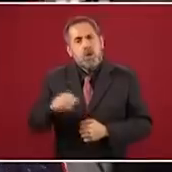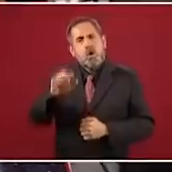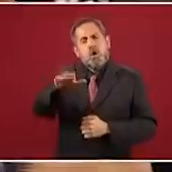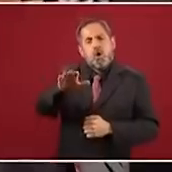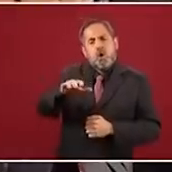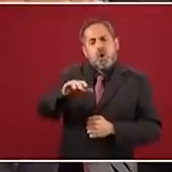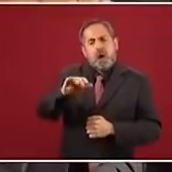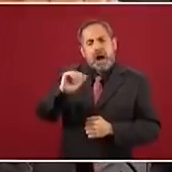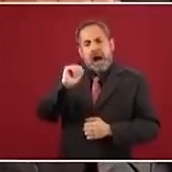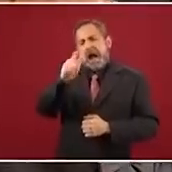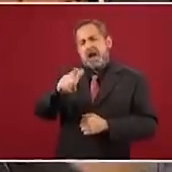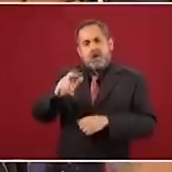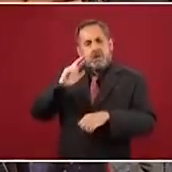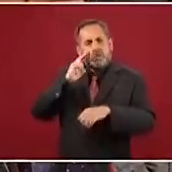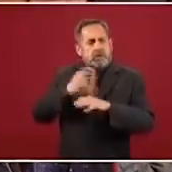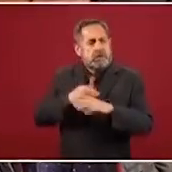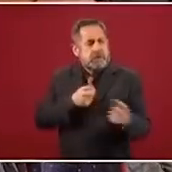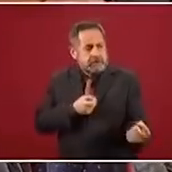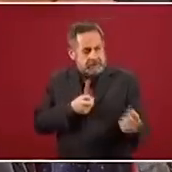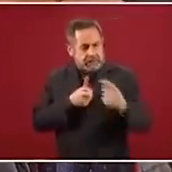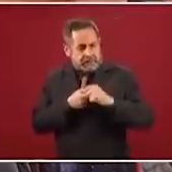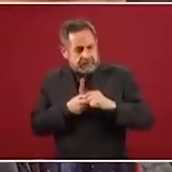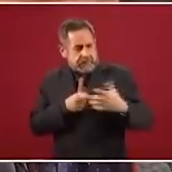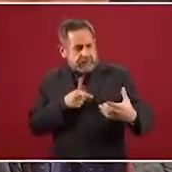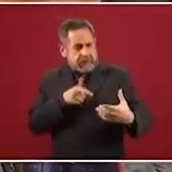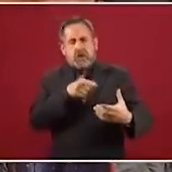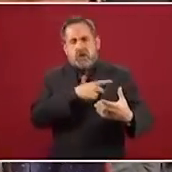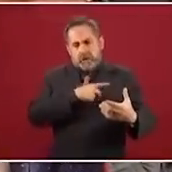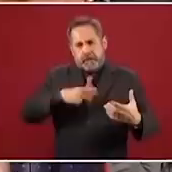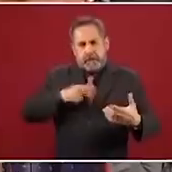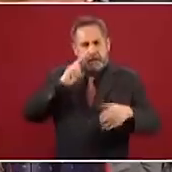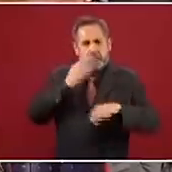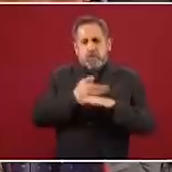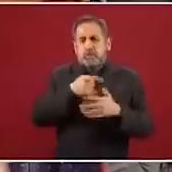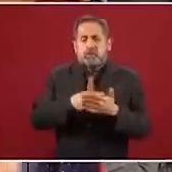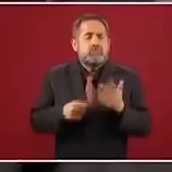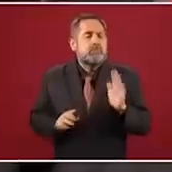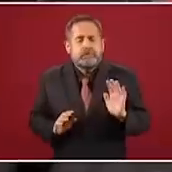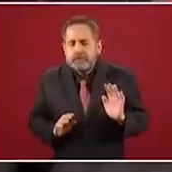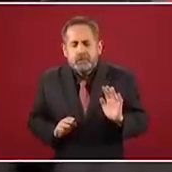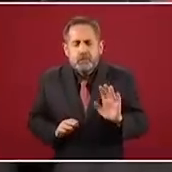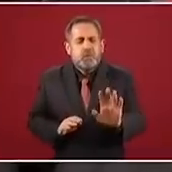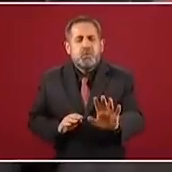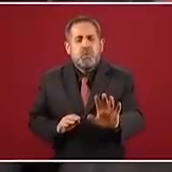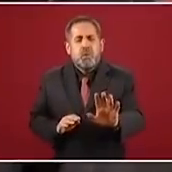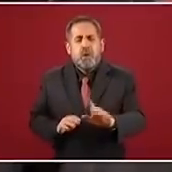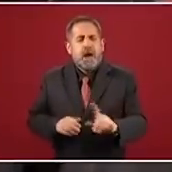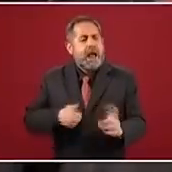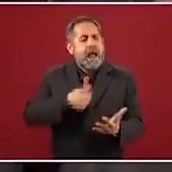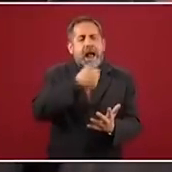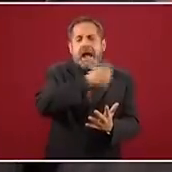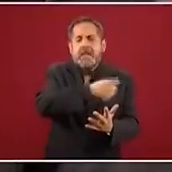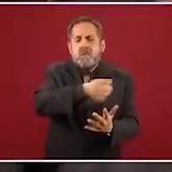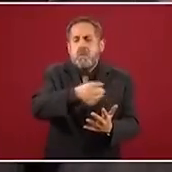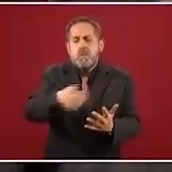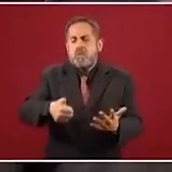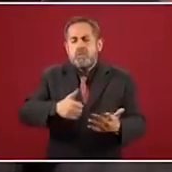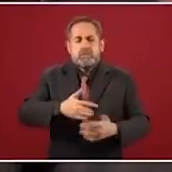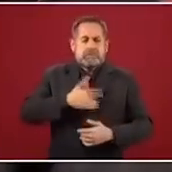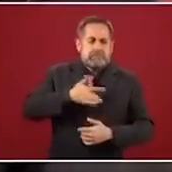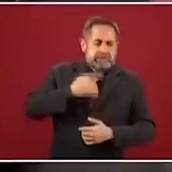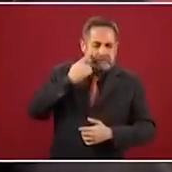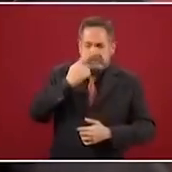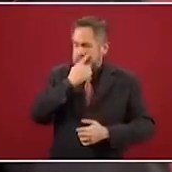responsabilidad mínima de los gobernadores para asumir este compromiso. Cada quien asume su responsabilidad.